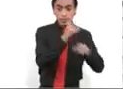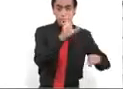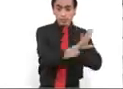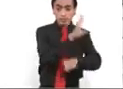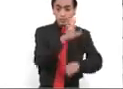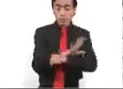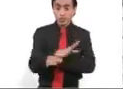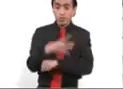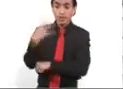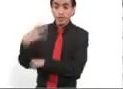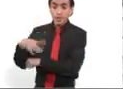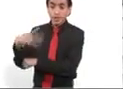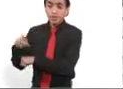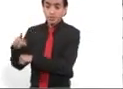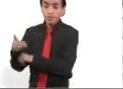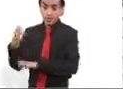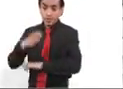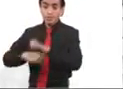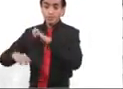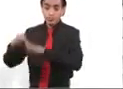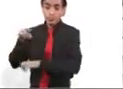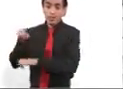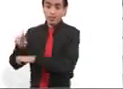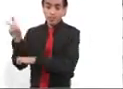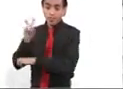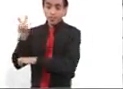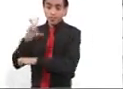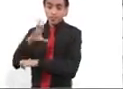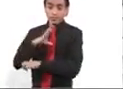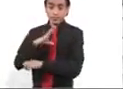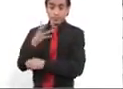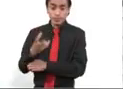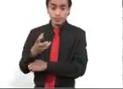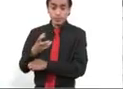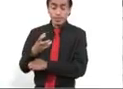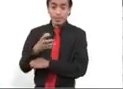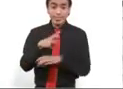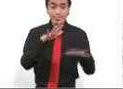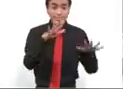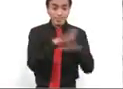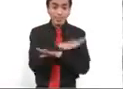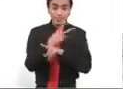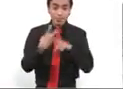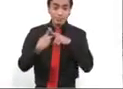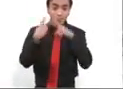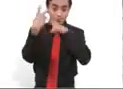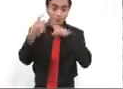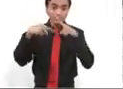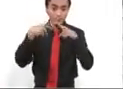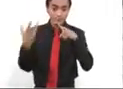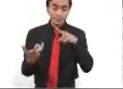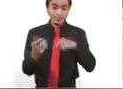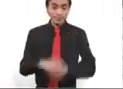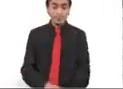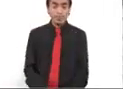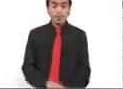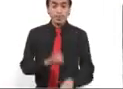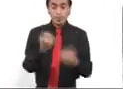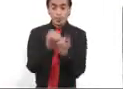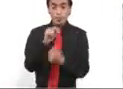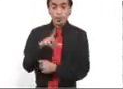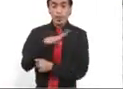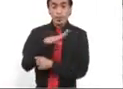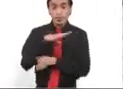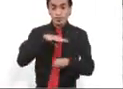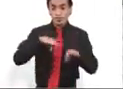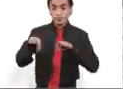14 de los concesionarios de los microbuses. Eso es en sustitución del trolebús elevado. Además, estamos haciendo un